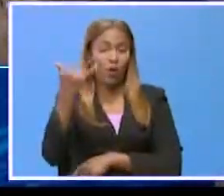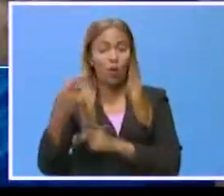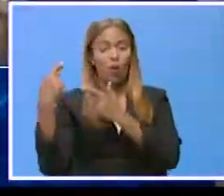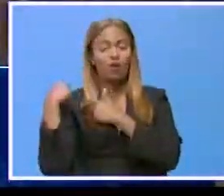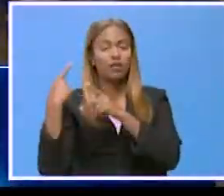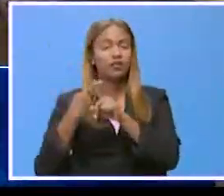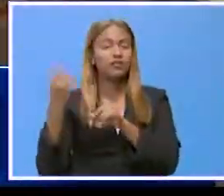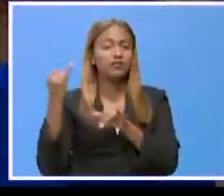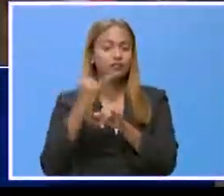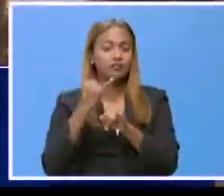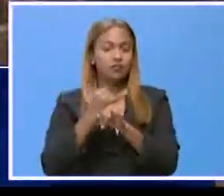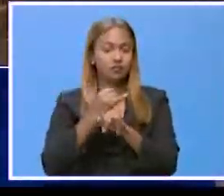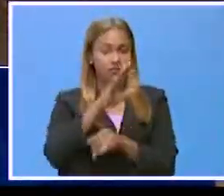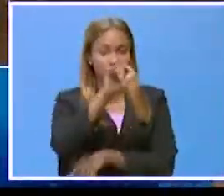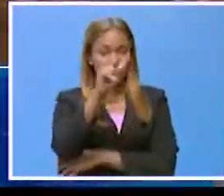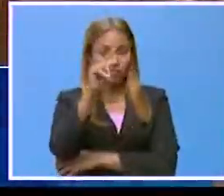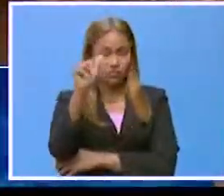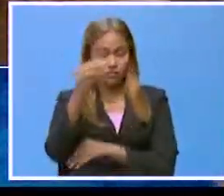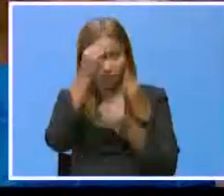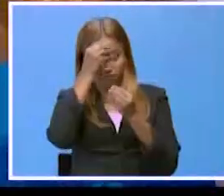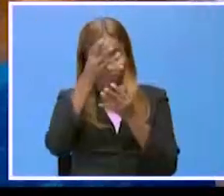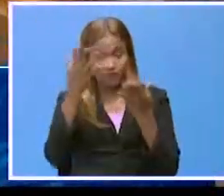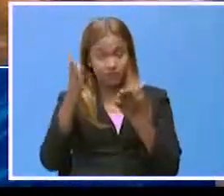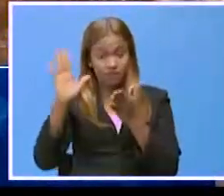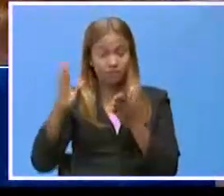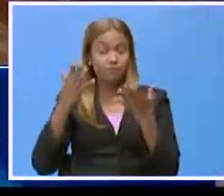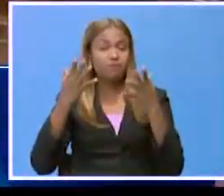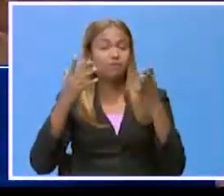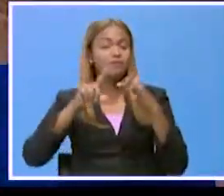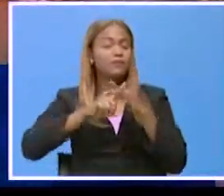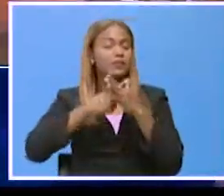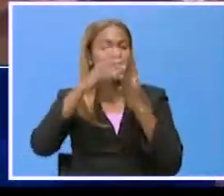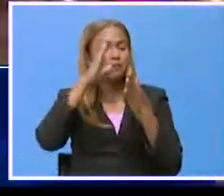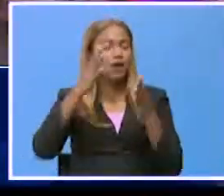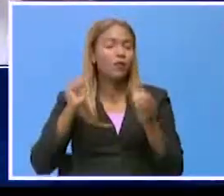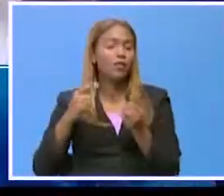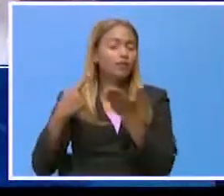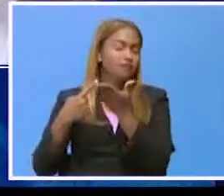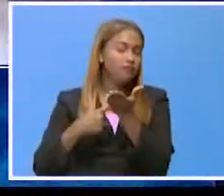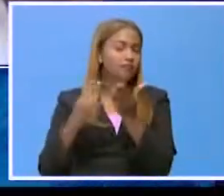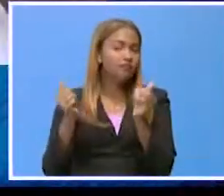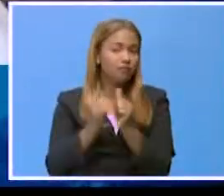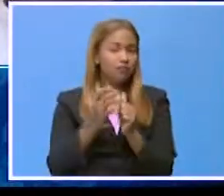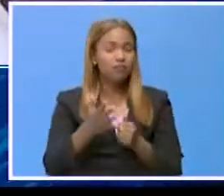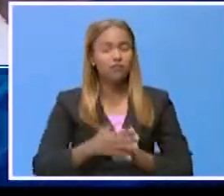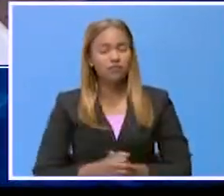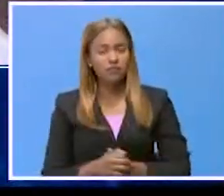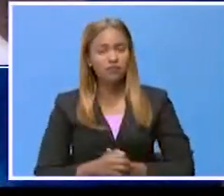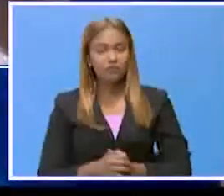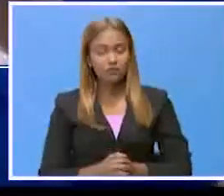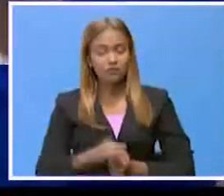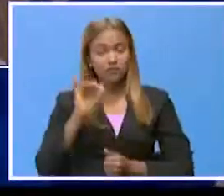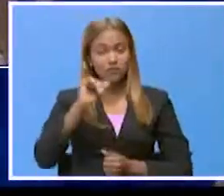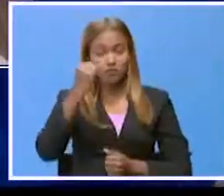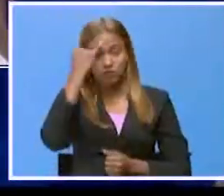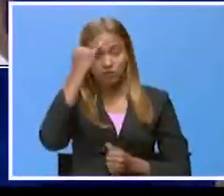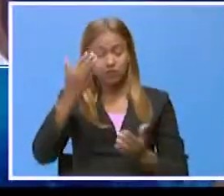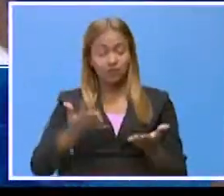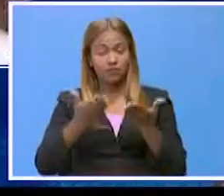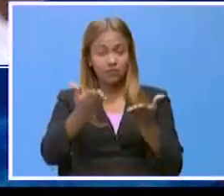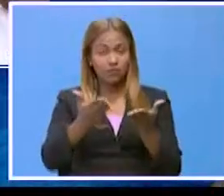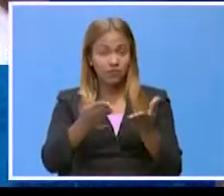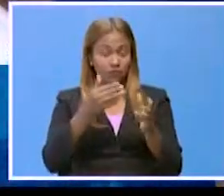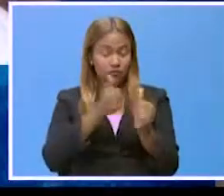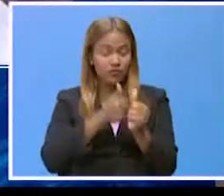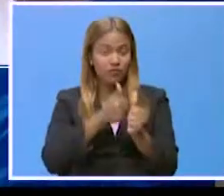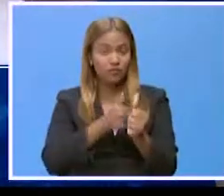de la institución carolina mejía dio a conocer que la iniciativa será fruto del consenso esa propuesta de piloto